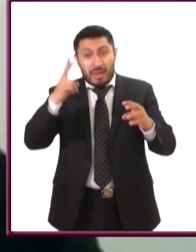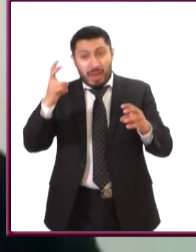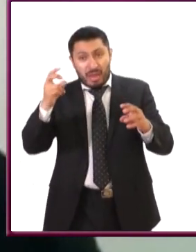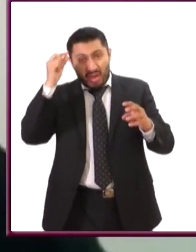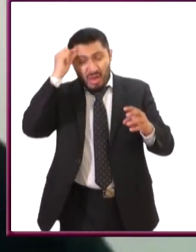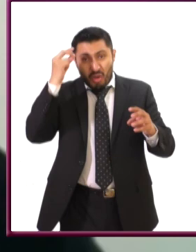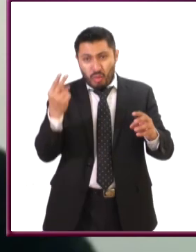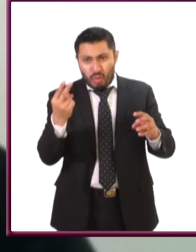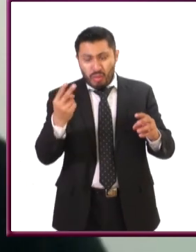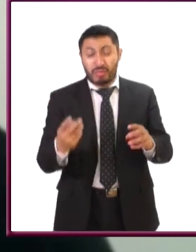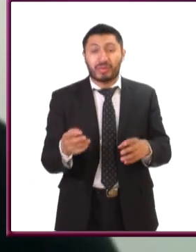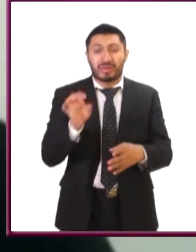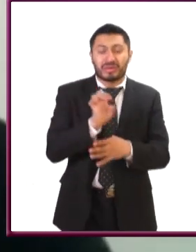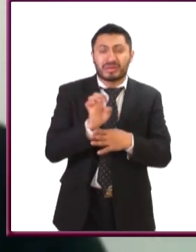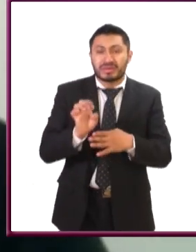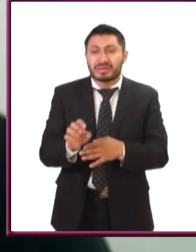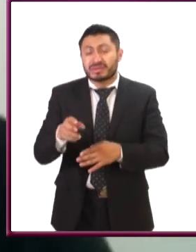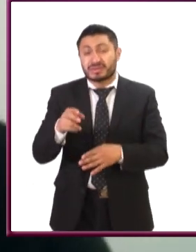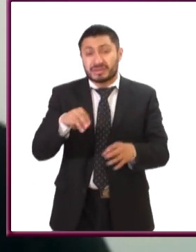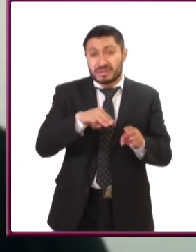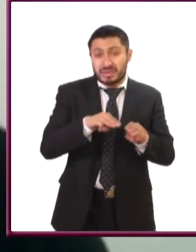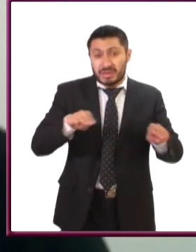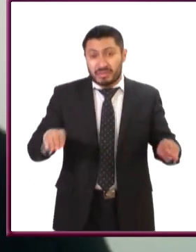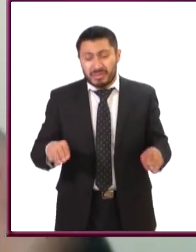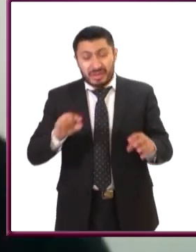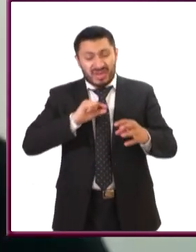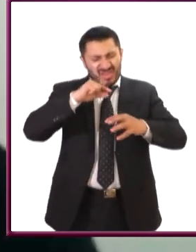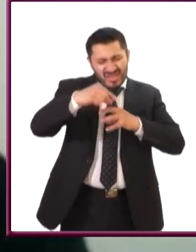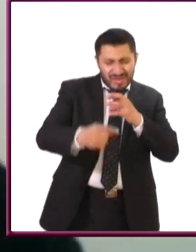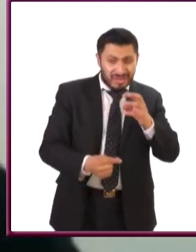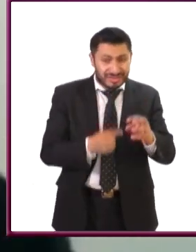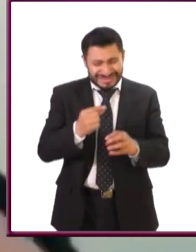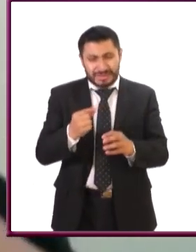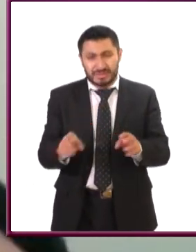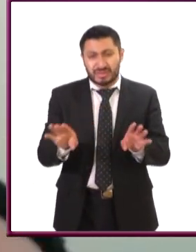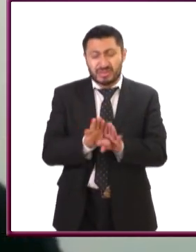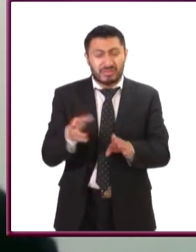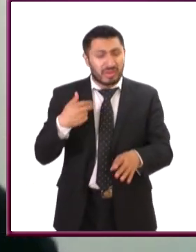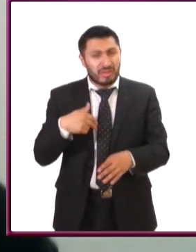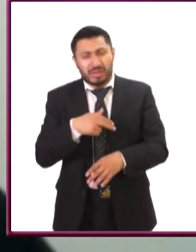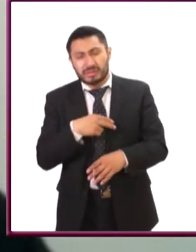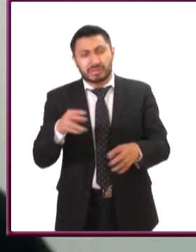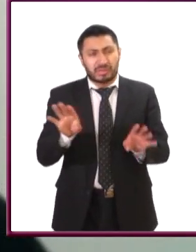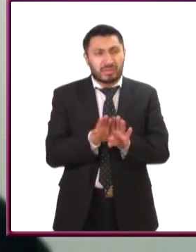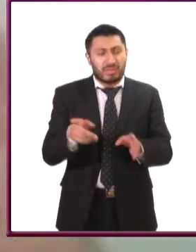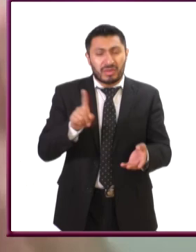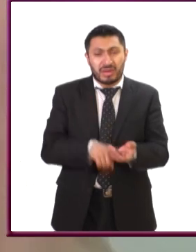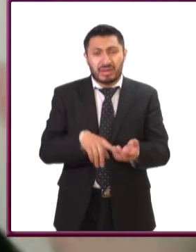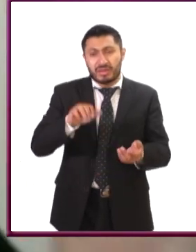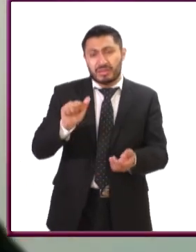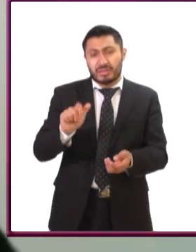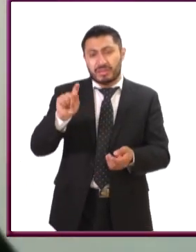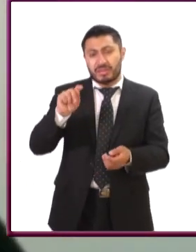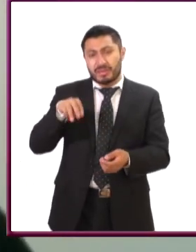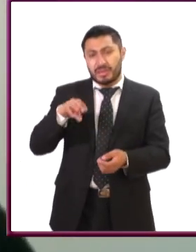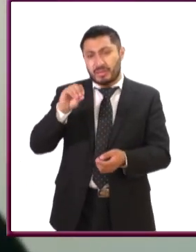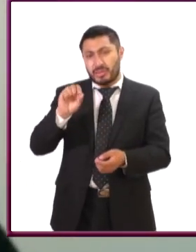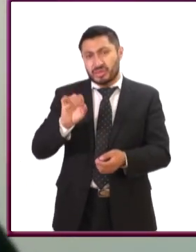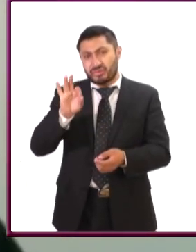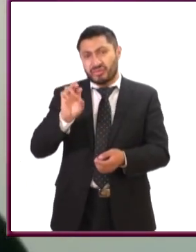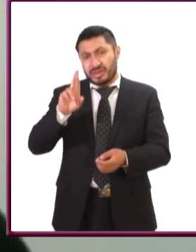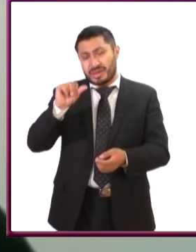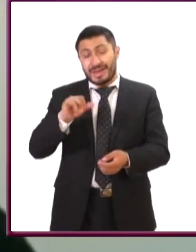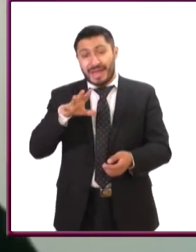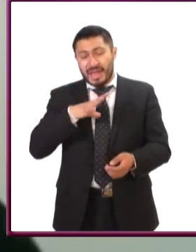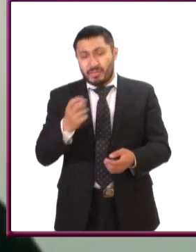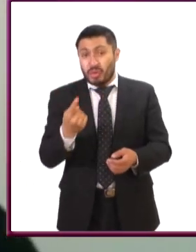metro cúbico. Y cuando digo muy poquitos átomos, lo comparo con una situación como la nuestra, donde si nosotros en la atmósfera